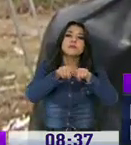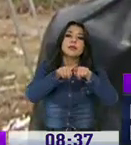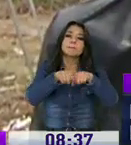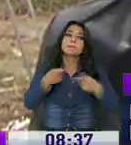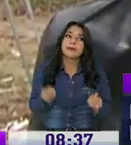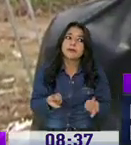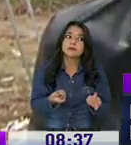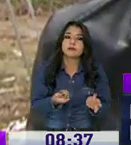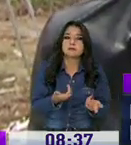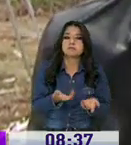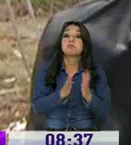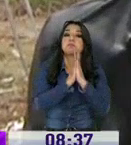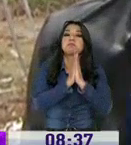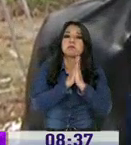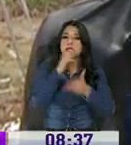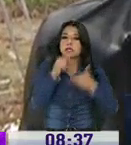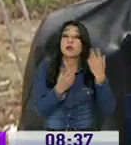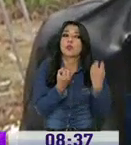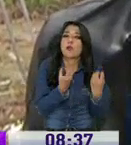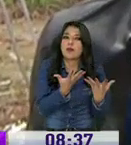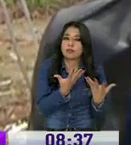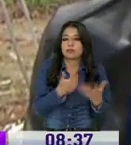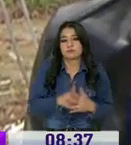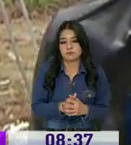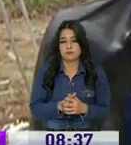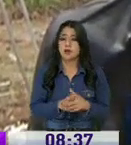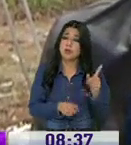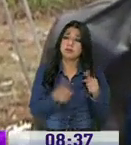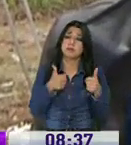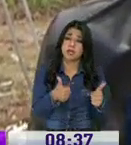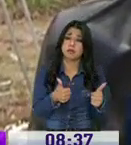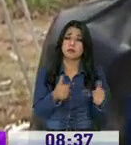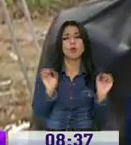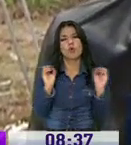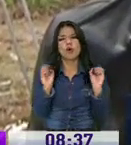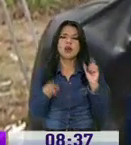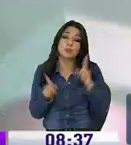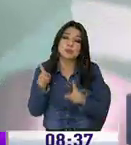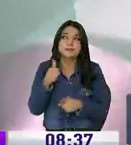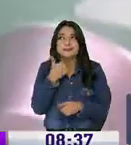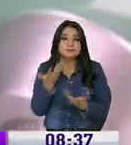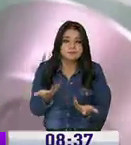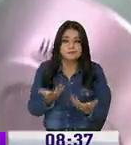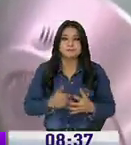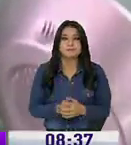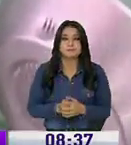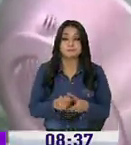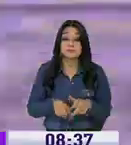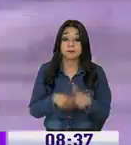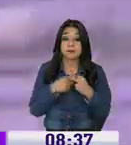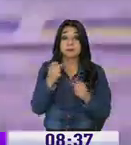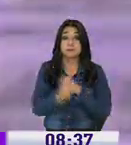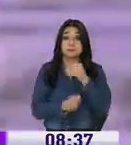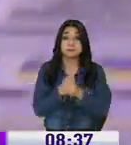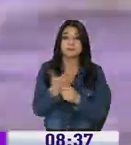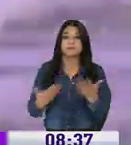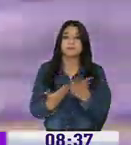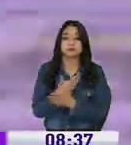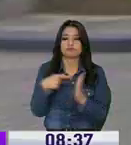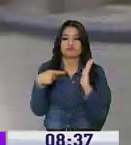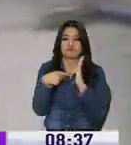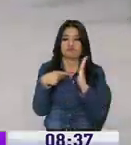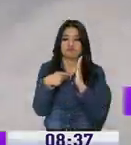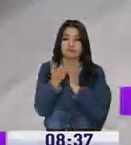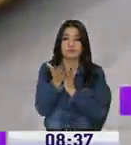uno, trabaje, pues, ¿no? O sea, hay días buenos, días malos también. El año empezó con nuevos impuestos.